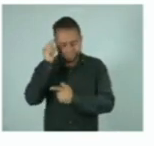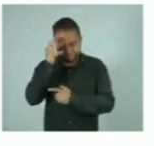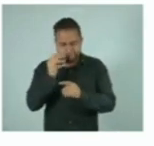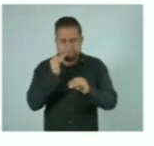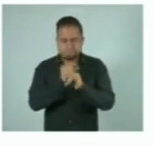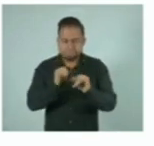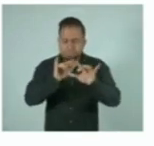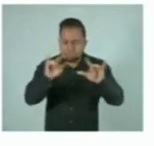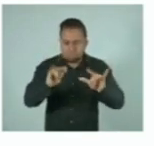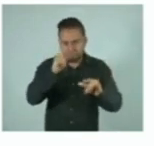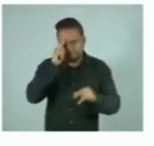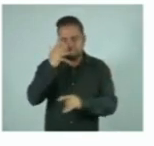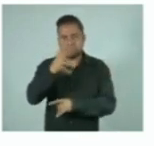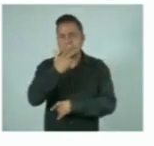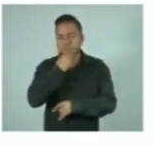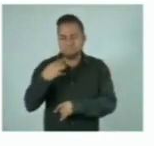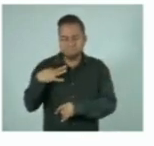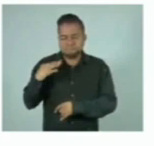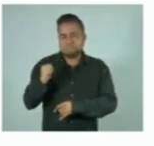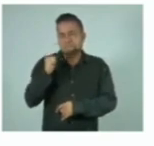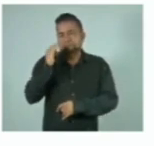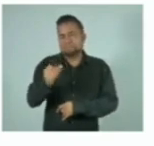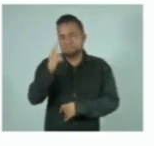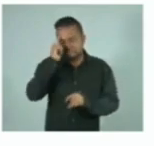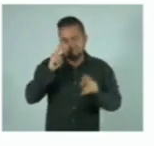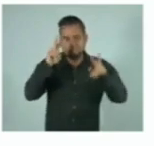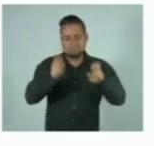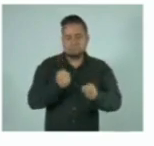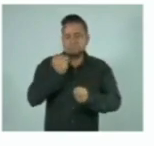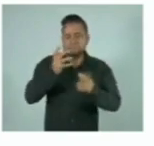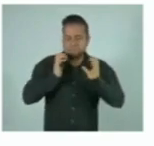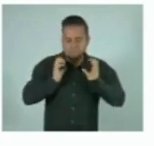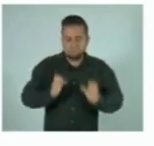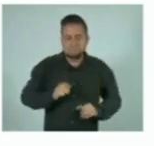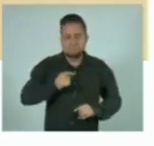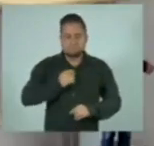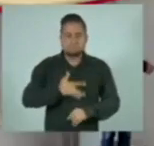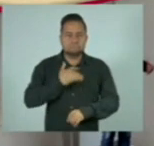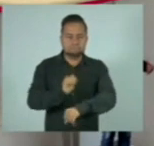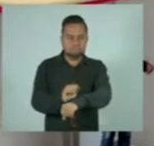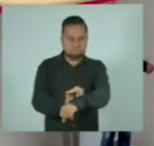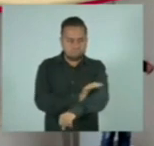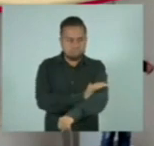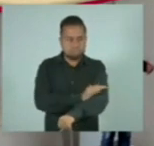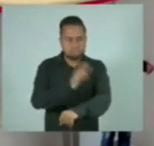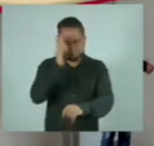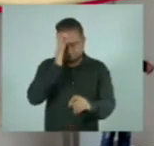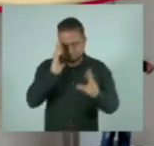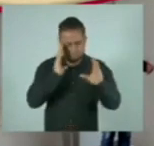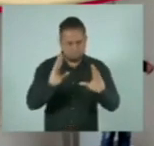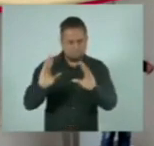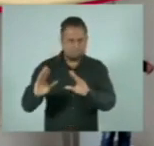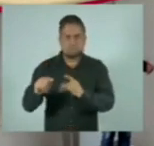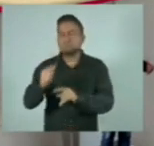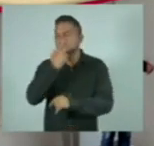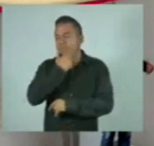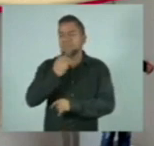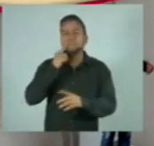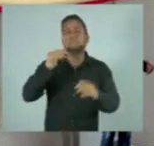brindó atención a 10 hombres voluntarios con el tema la expresión corporal de mis emociones. Capacitación sistema